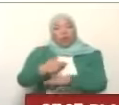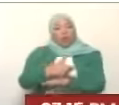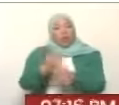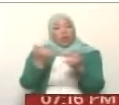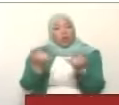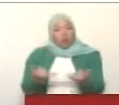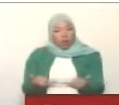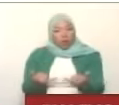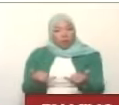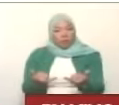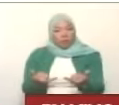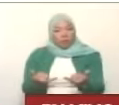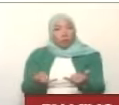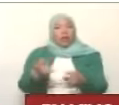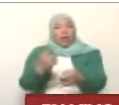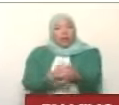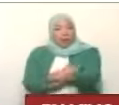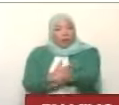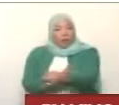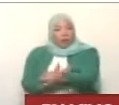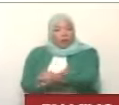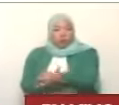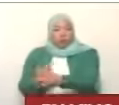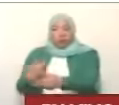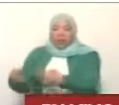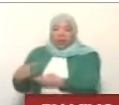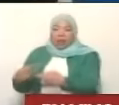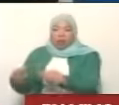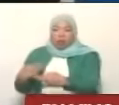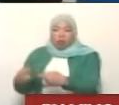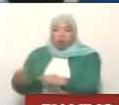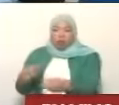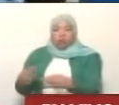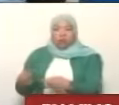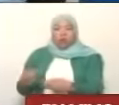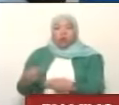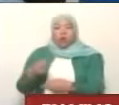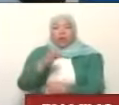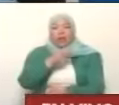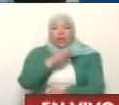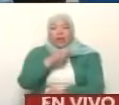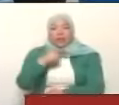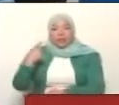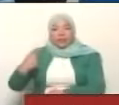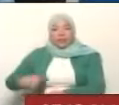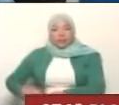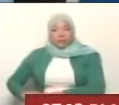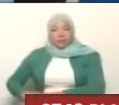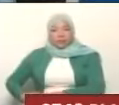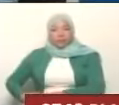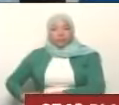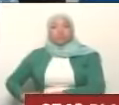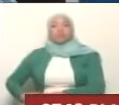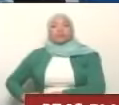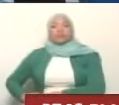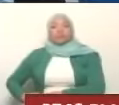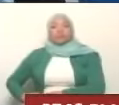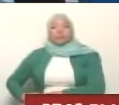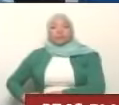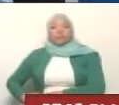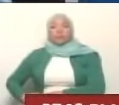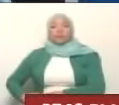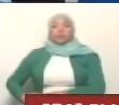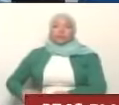momento, que están hermanados con las principales ciudades de China. Usted además realizó una visita histórica a ese país,